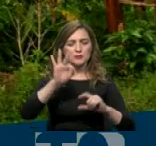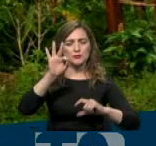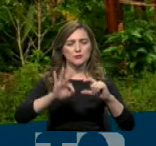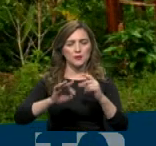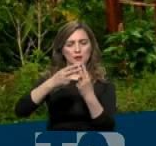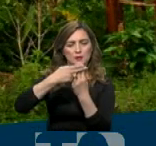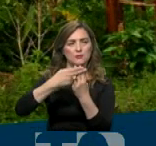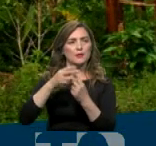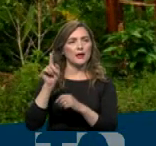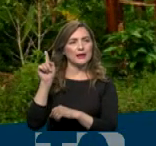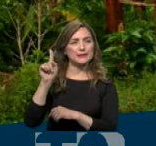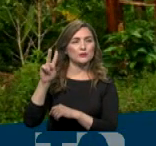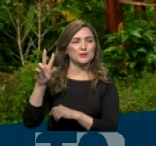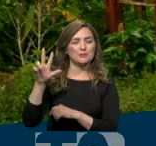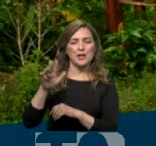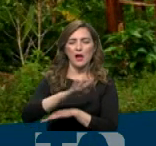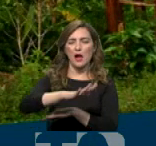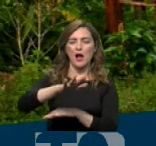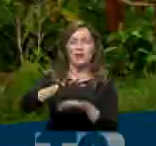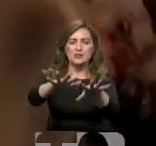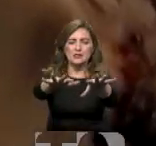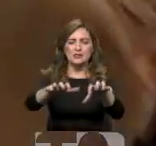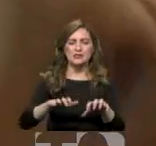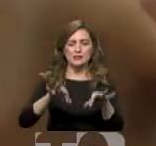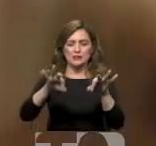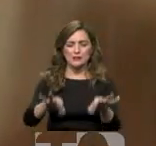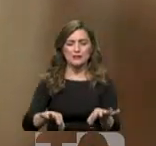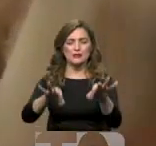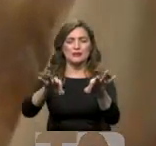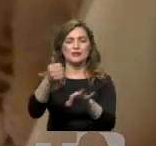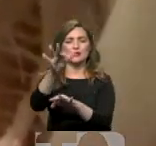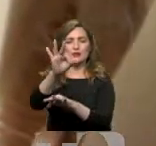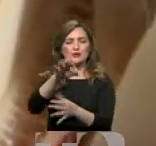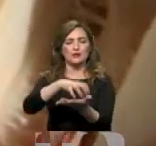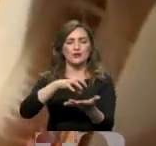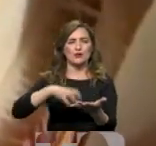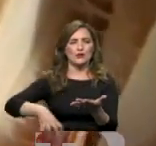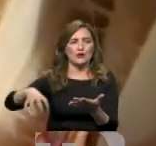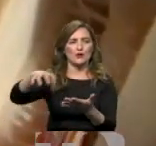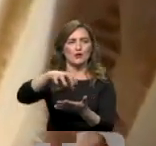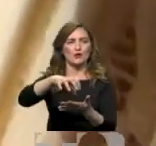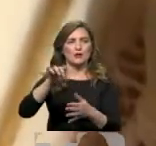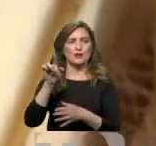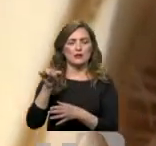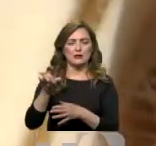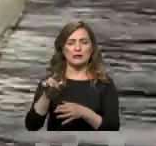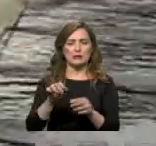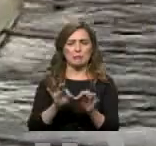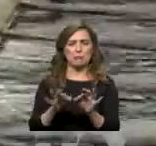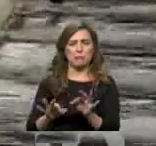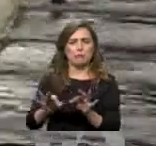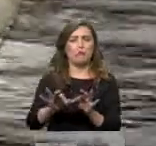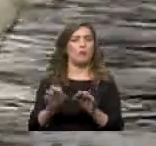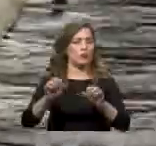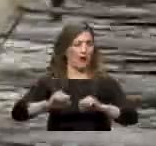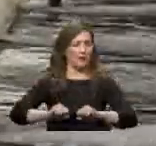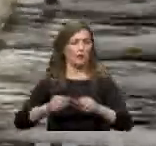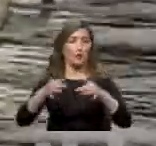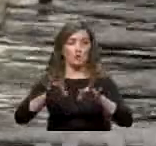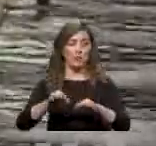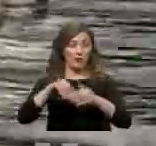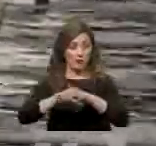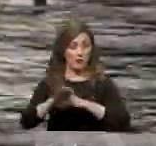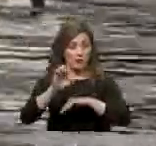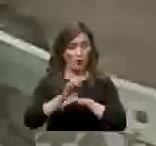hectáreas de plátano sembrado a lo largo de 19 provincias, lo que se convierte en un vehículo de diseminación del Fusarium. Pero el ministro confirmó que aún